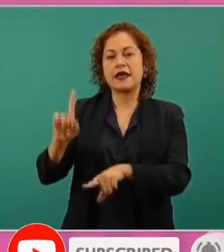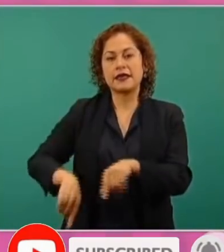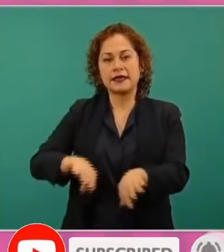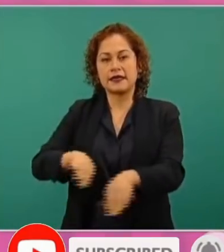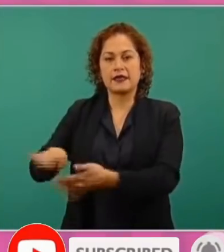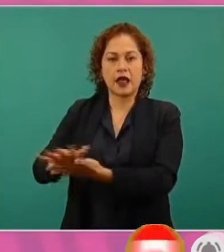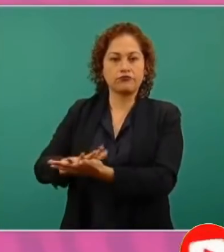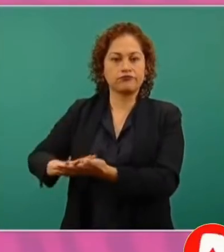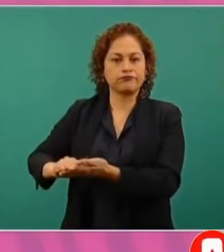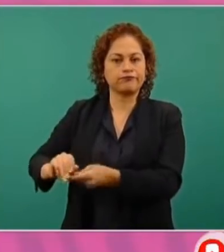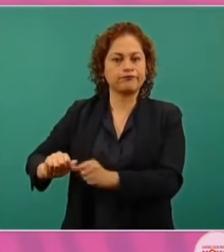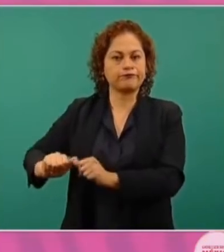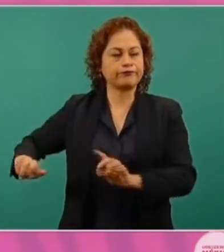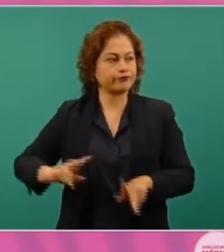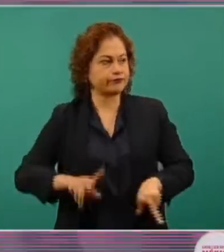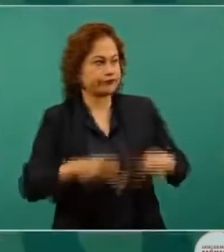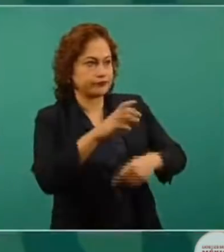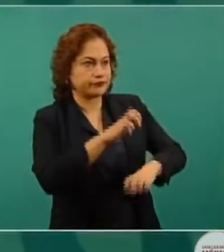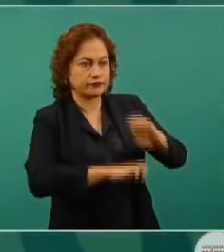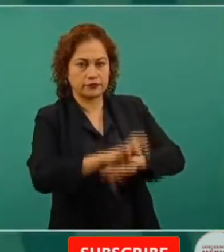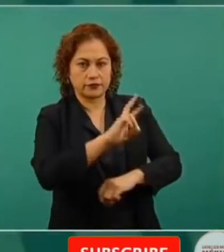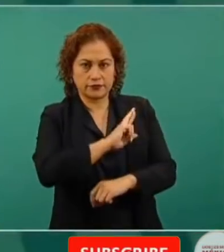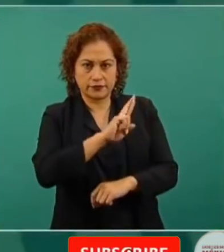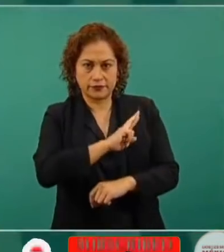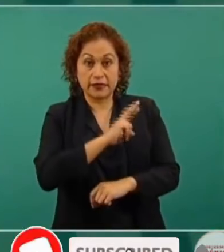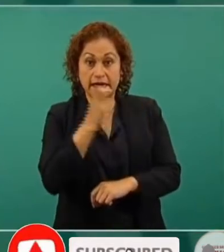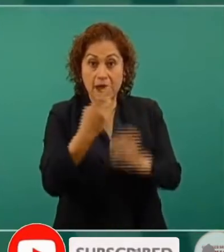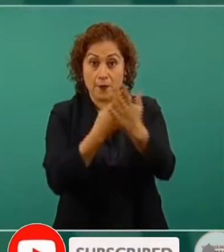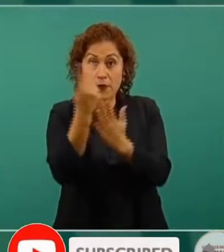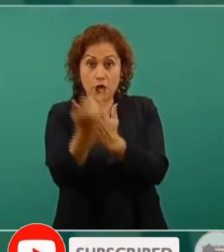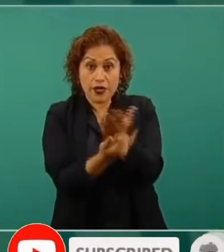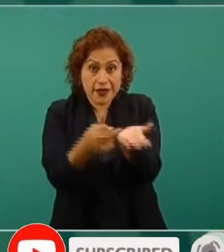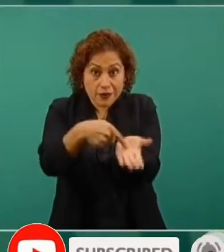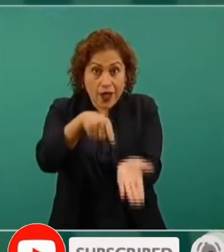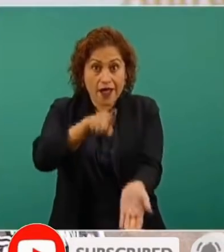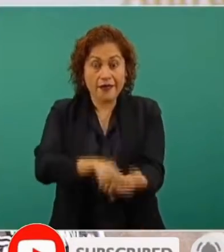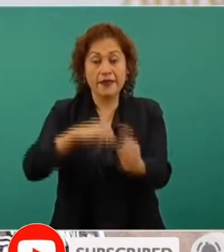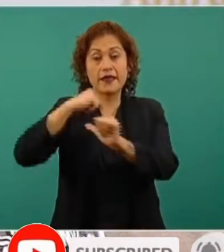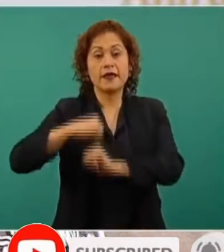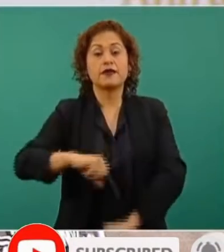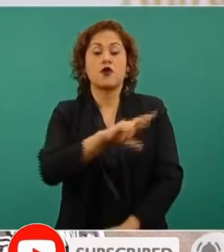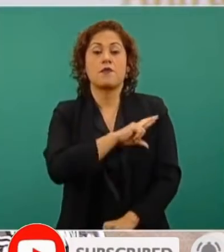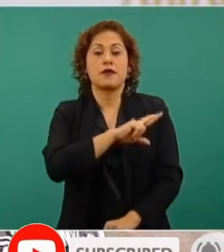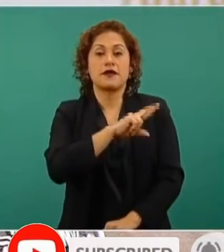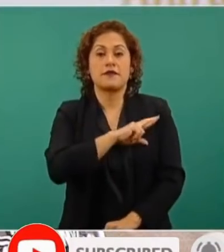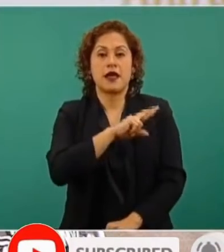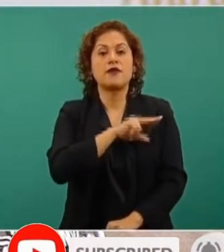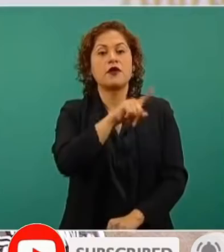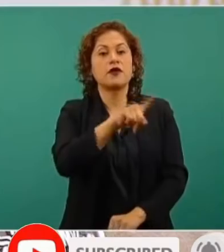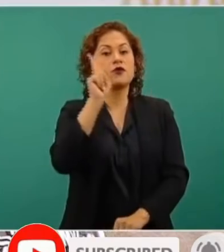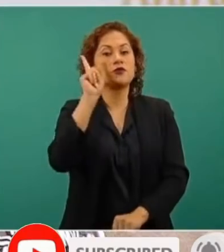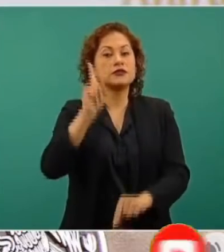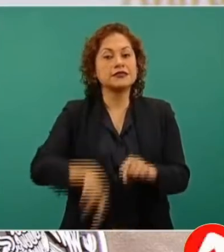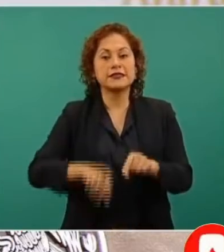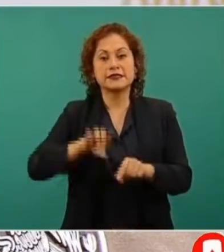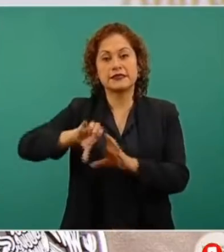desaparecerla, la mayoría de estos proyectos privados que buscan, repito, suplantar a la CFE, han sido financiados por la